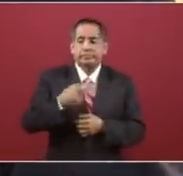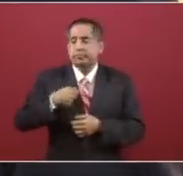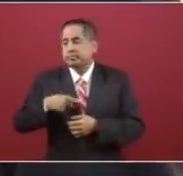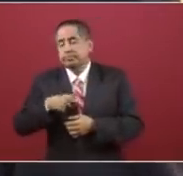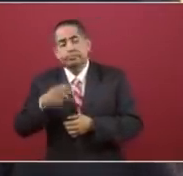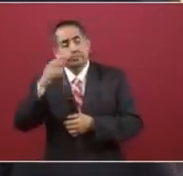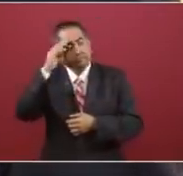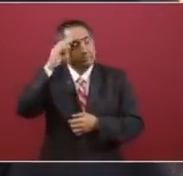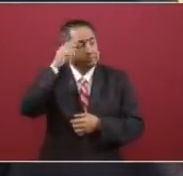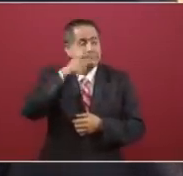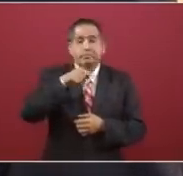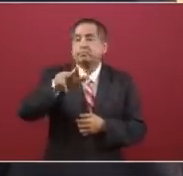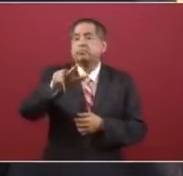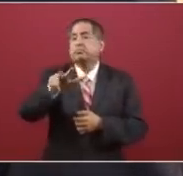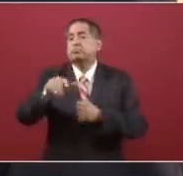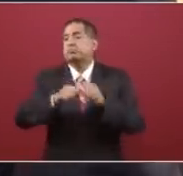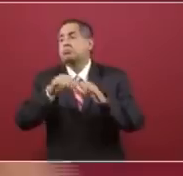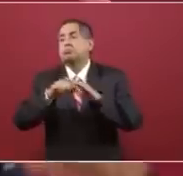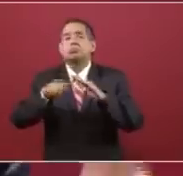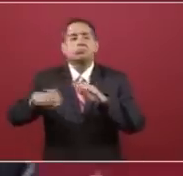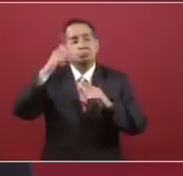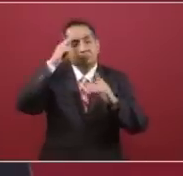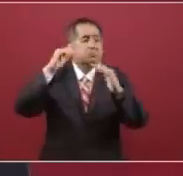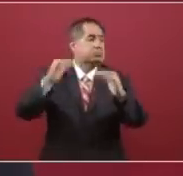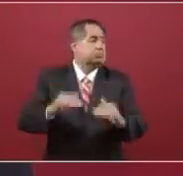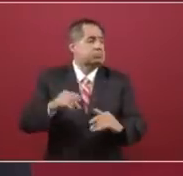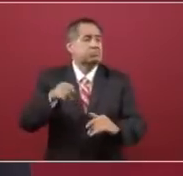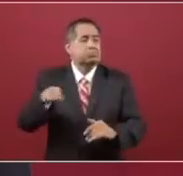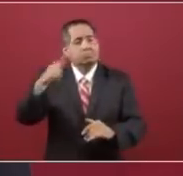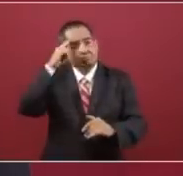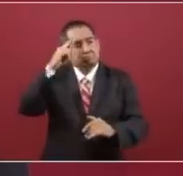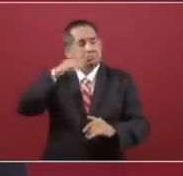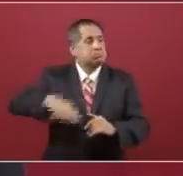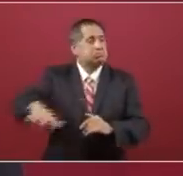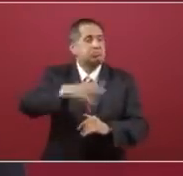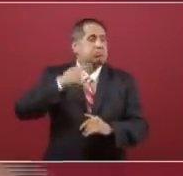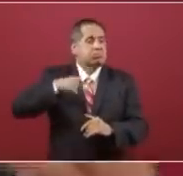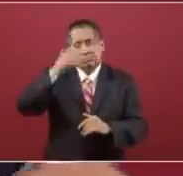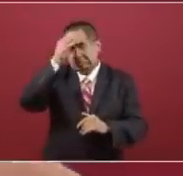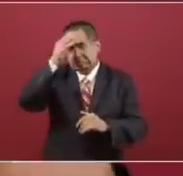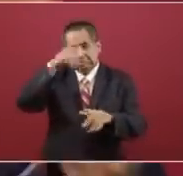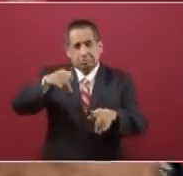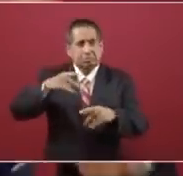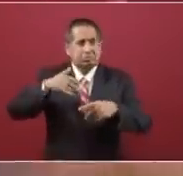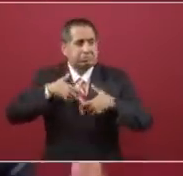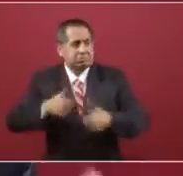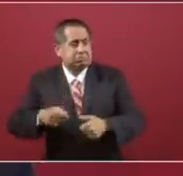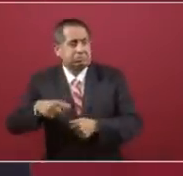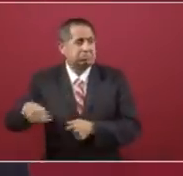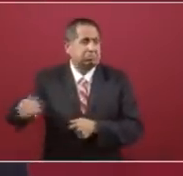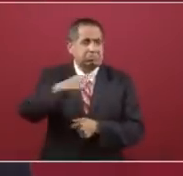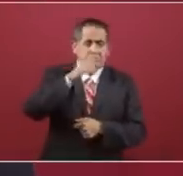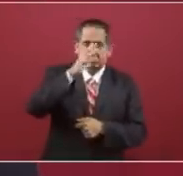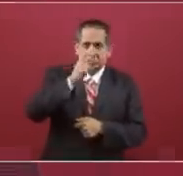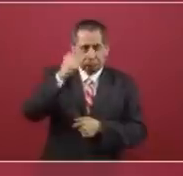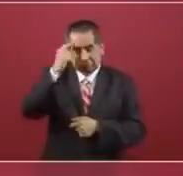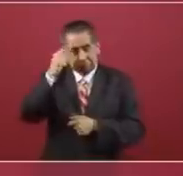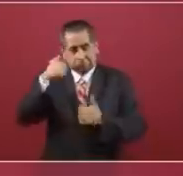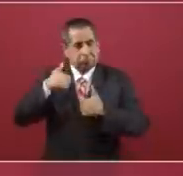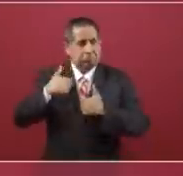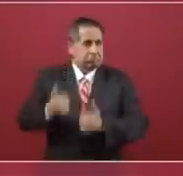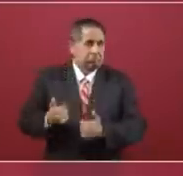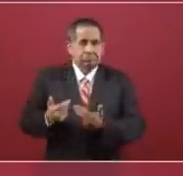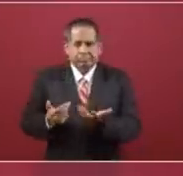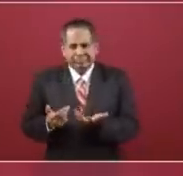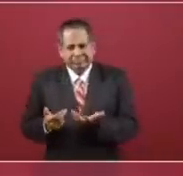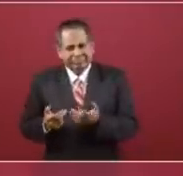edad que el pueblo es tonto que la gente no tiene capaci dad